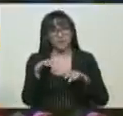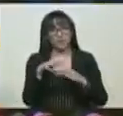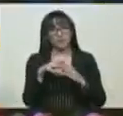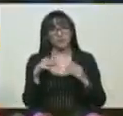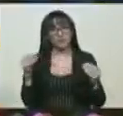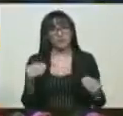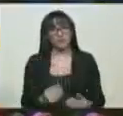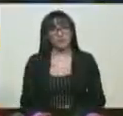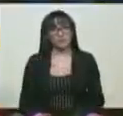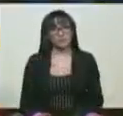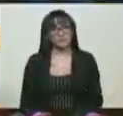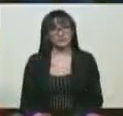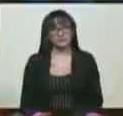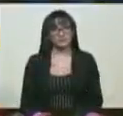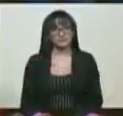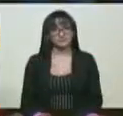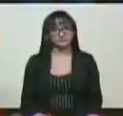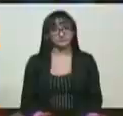sobre todo